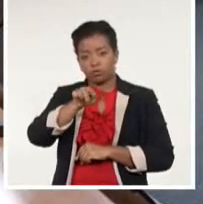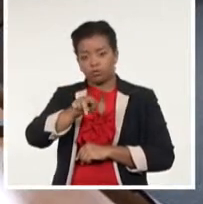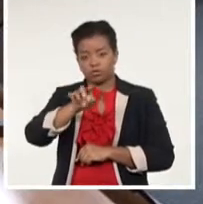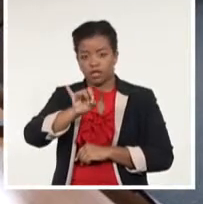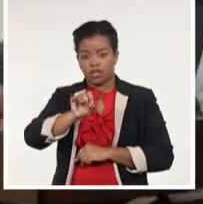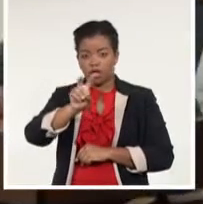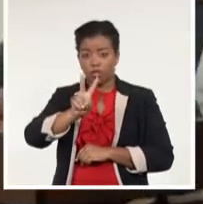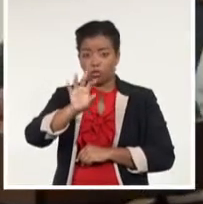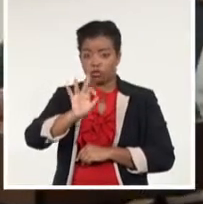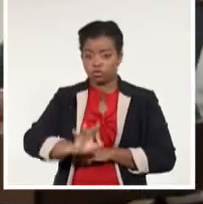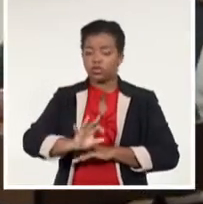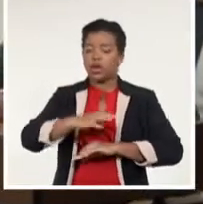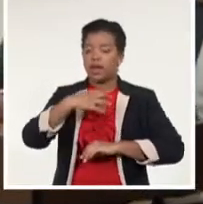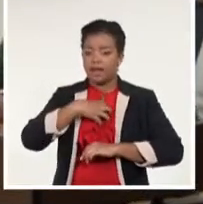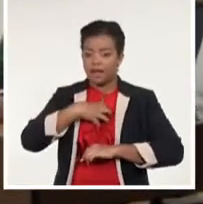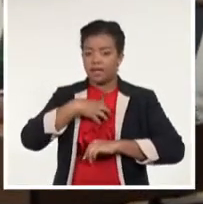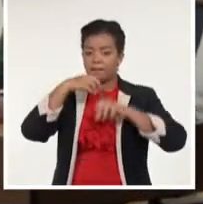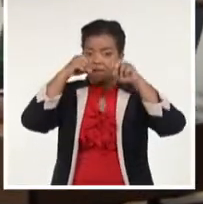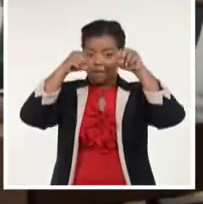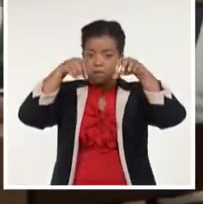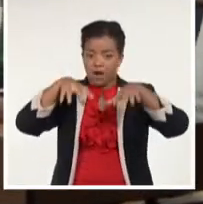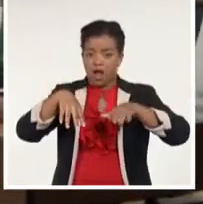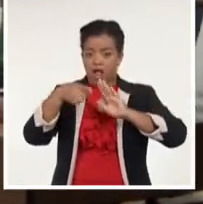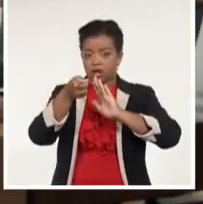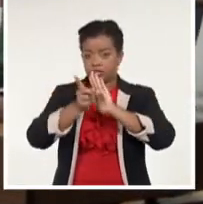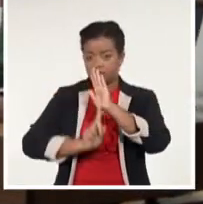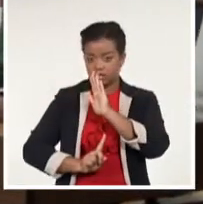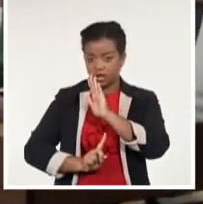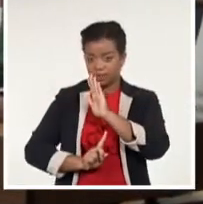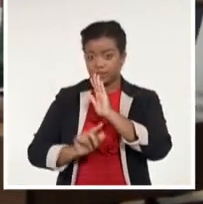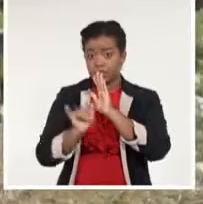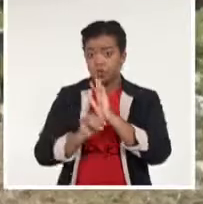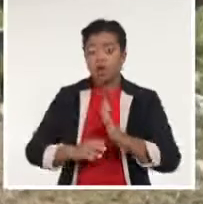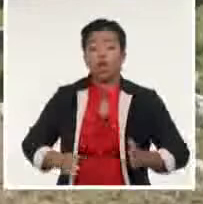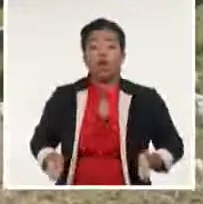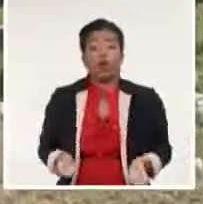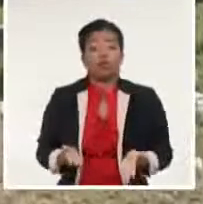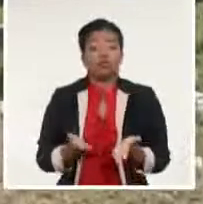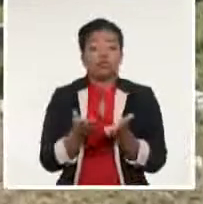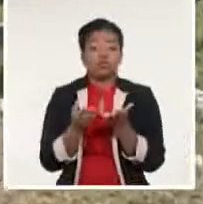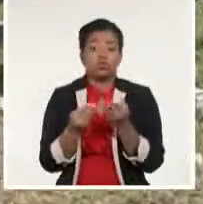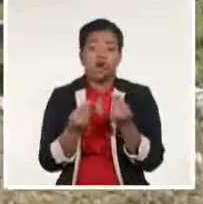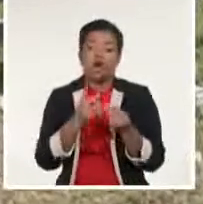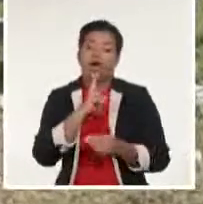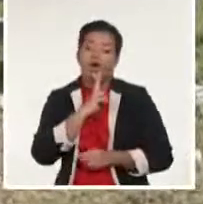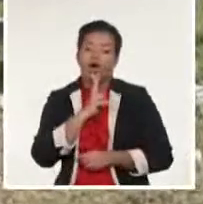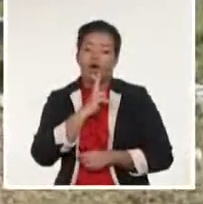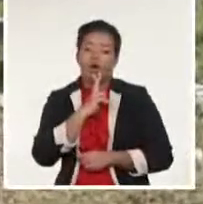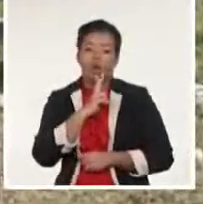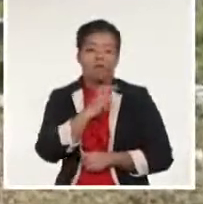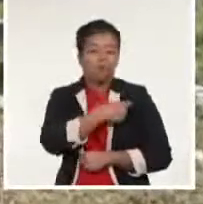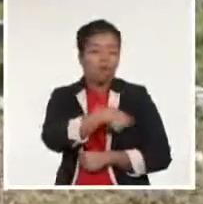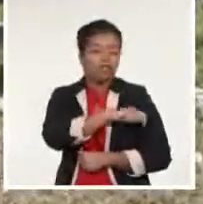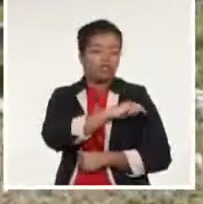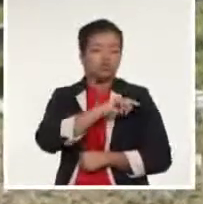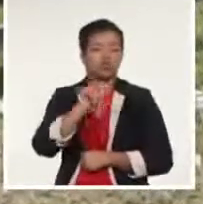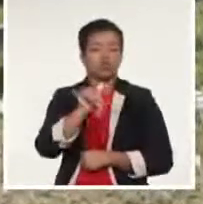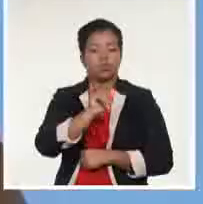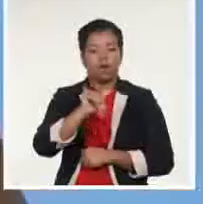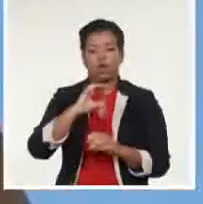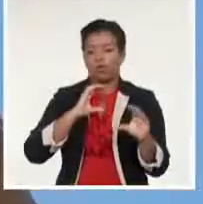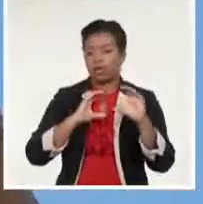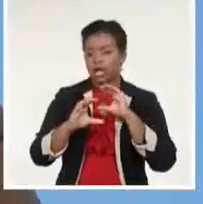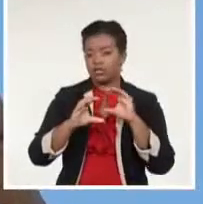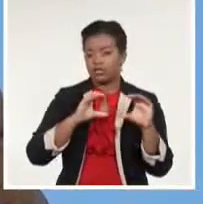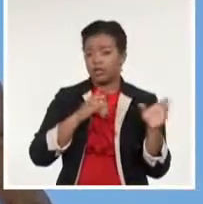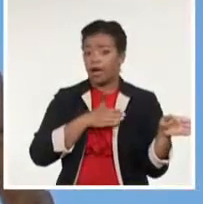74,52% del servicio eléctrico. Precisó que avanza en el restablecimiento del abasto de agua a la población y las telecomunicaciones, además